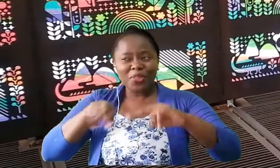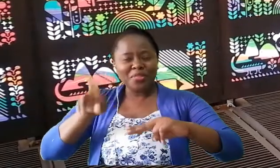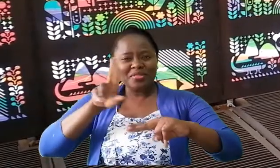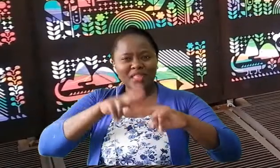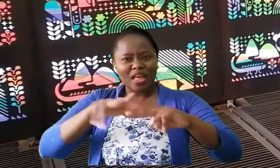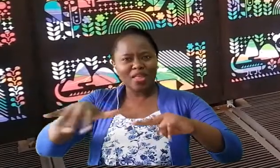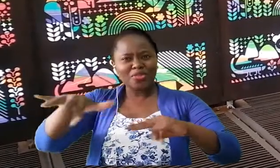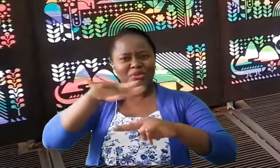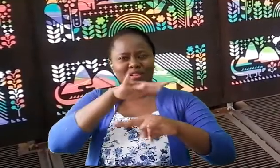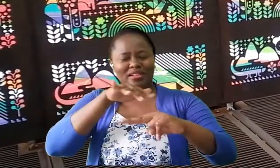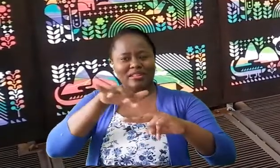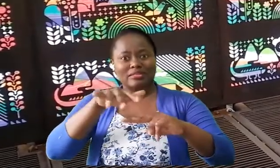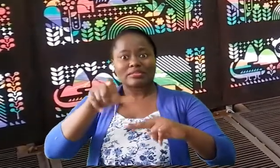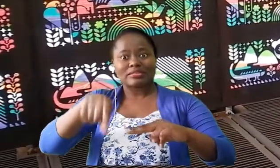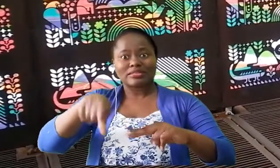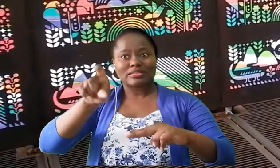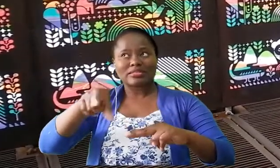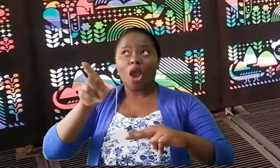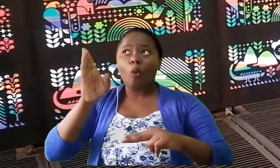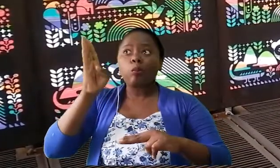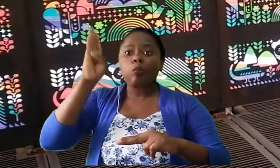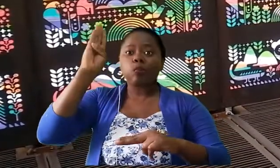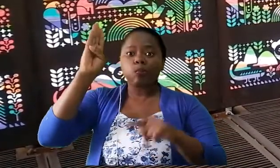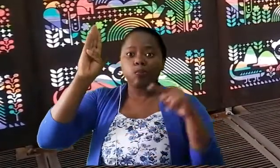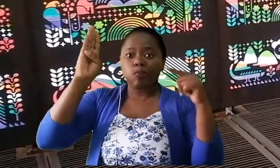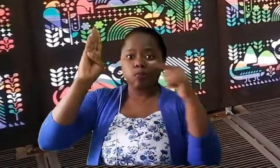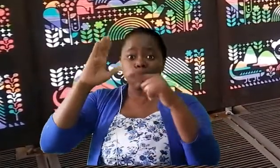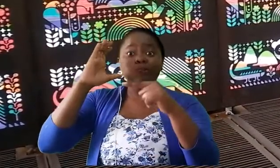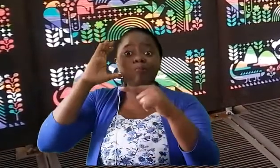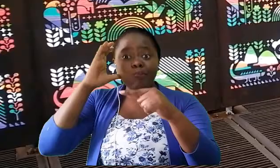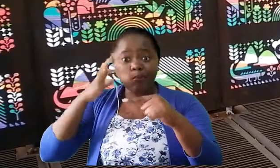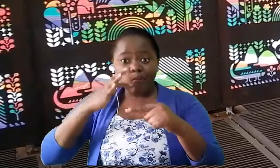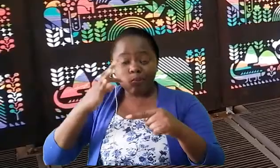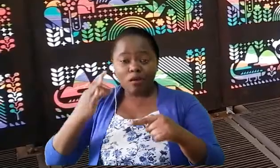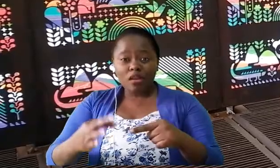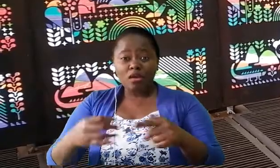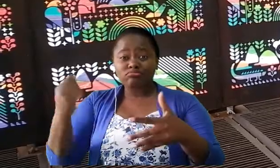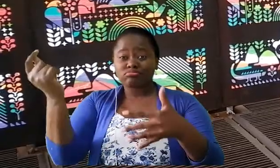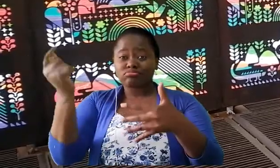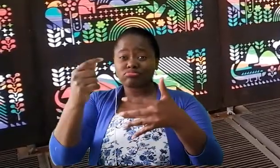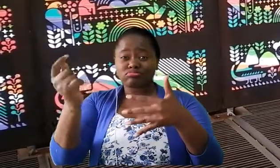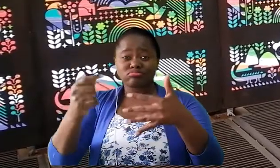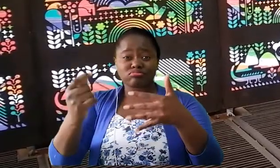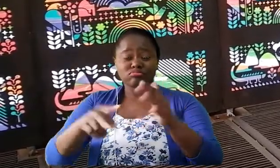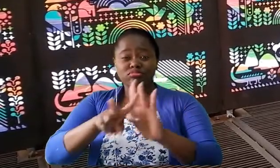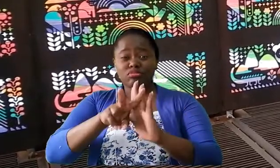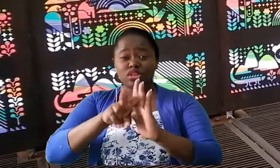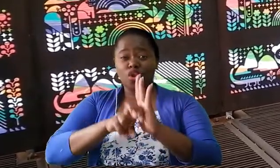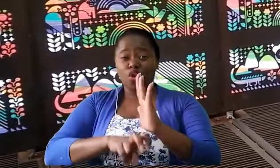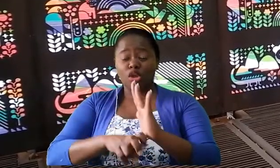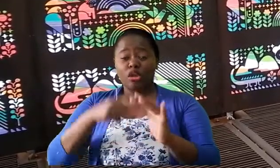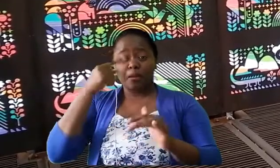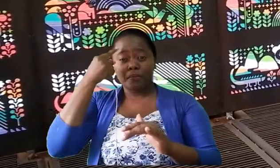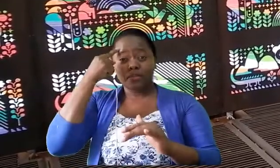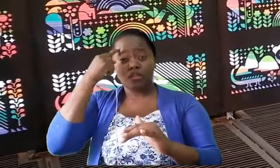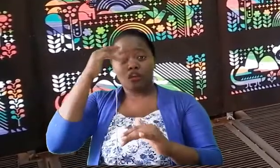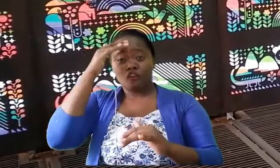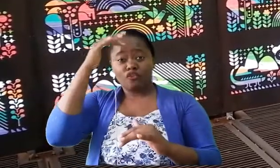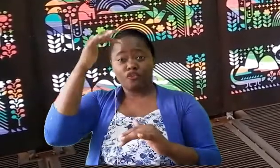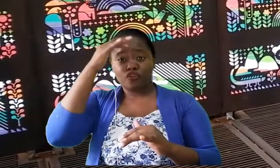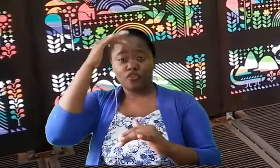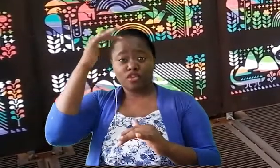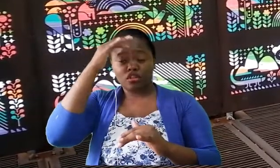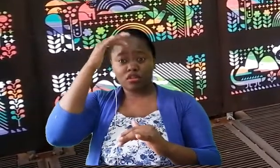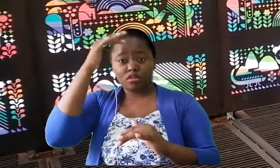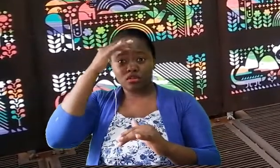existencia de Dios. Son muchos los teóricos, los pensadores, los filósofos, los teólogos, los científicos